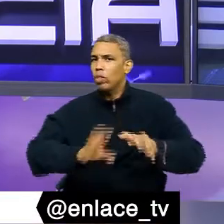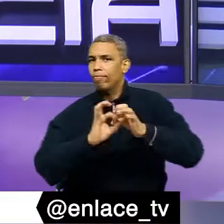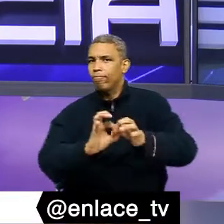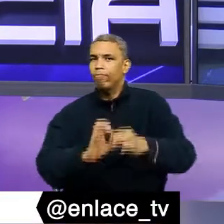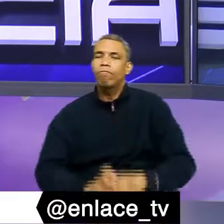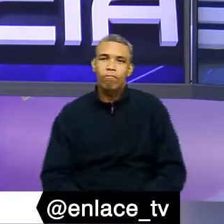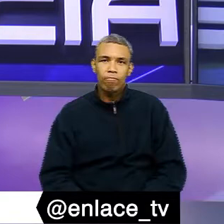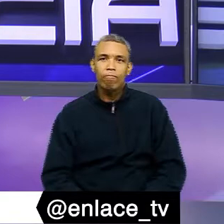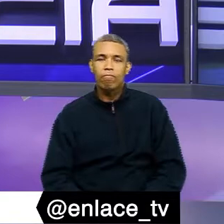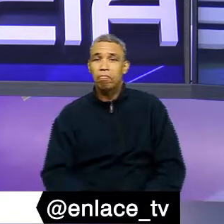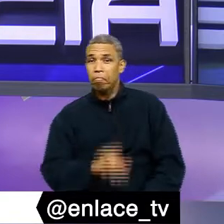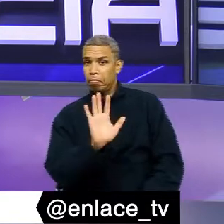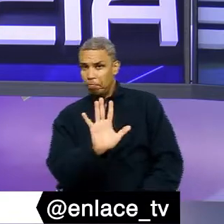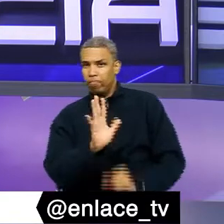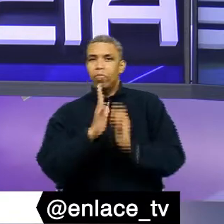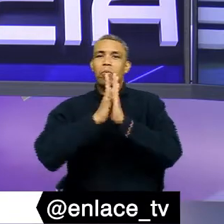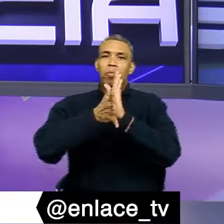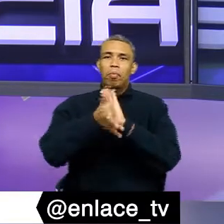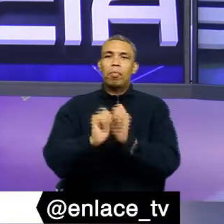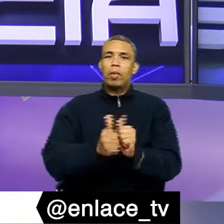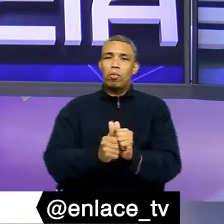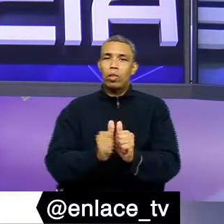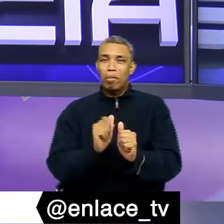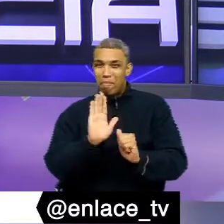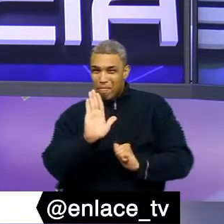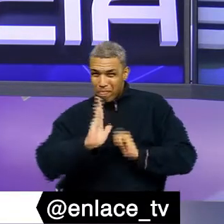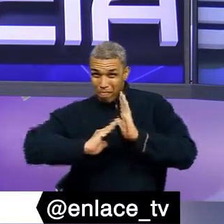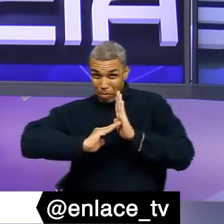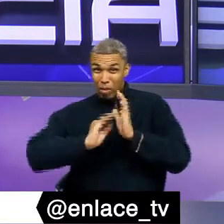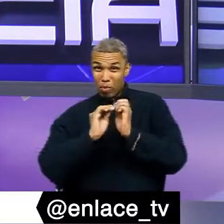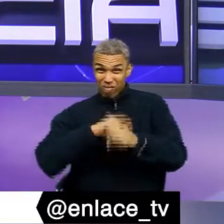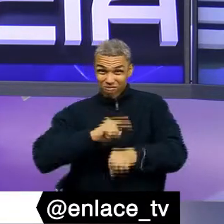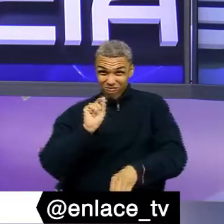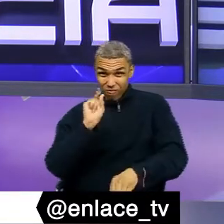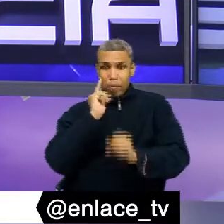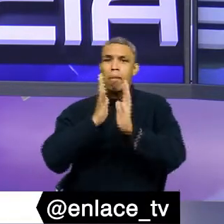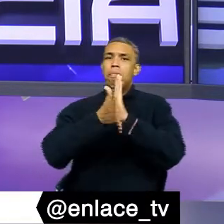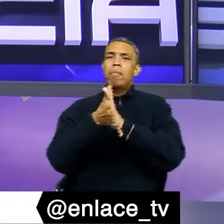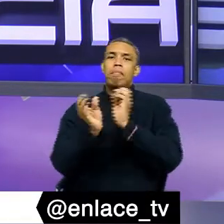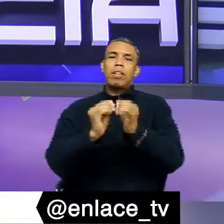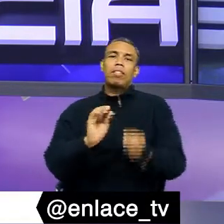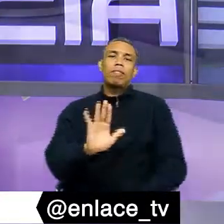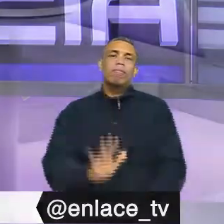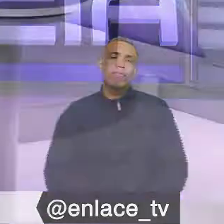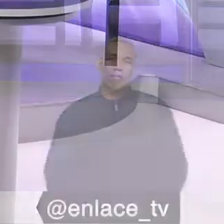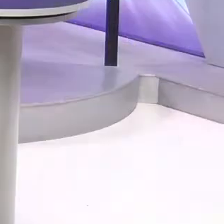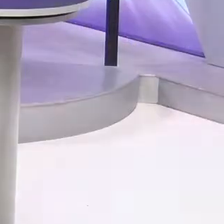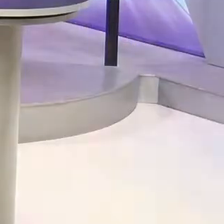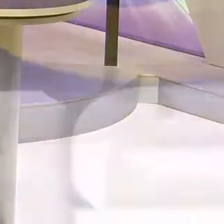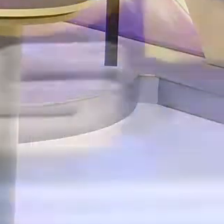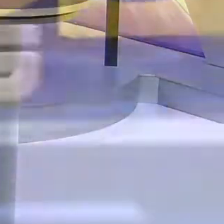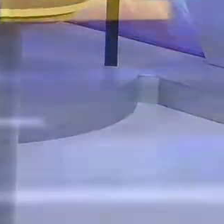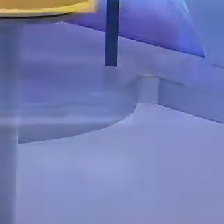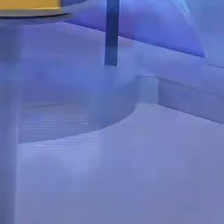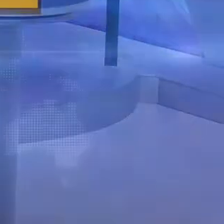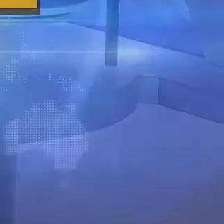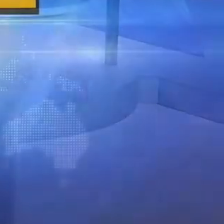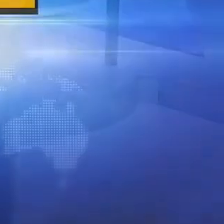Y ya viene toda la información deportiva, nosotros hacemos una pausa y en minutos regresamos con más Enlace Noticias.